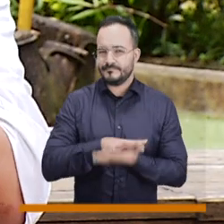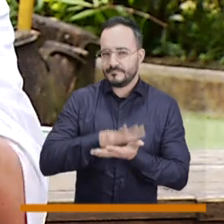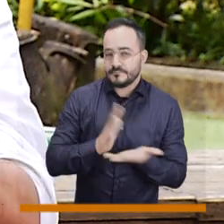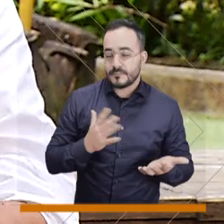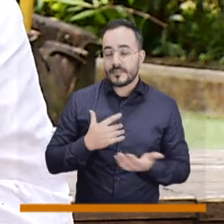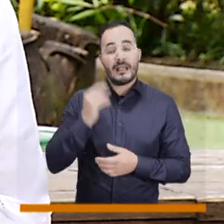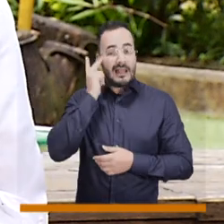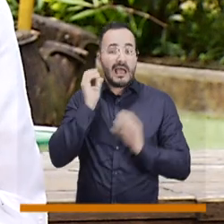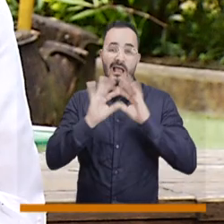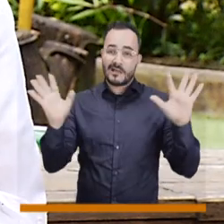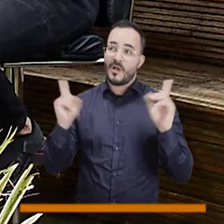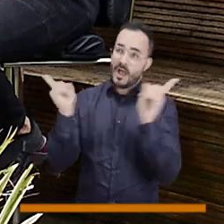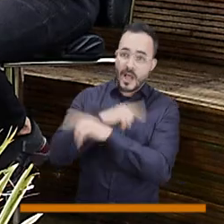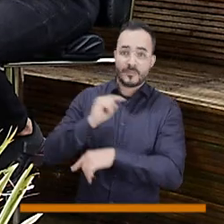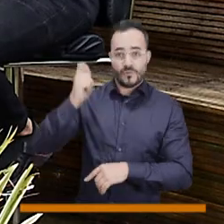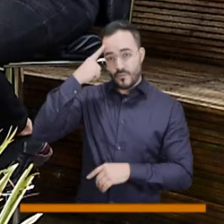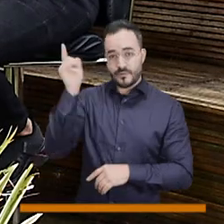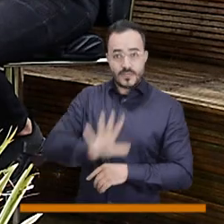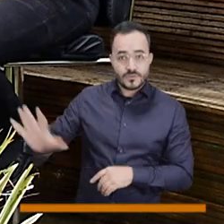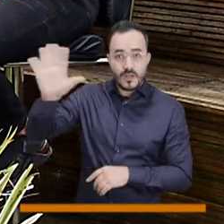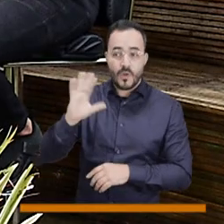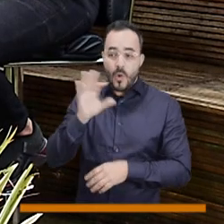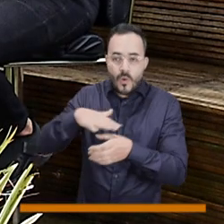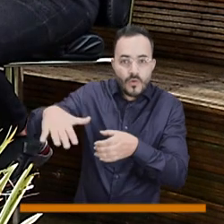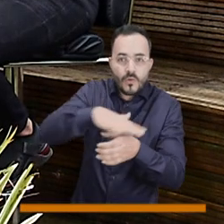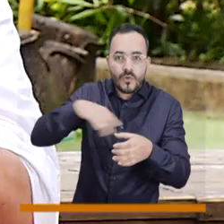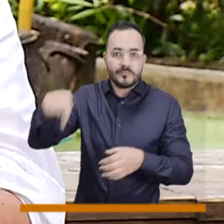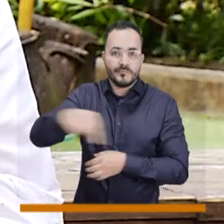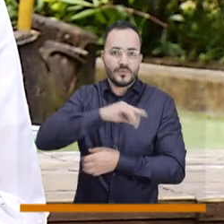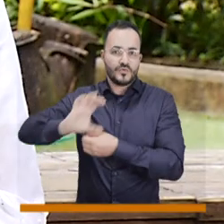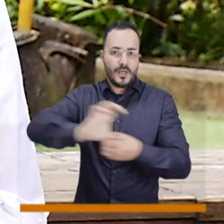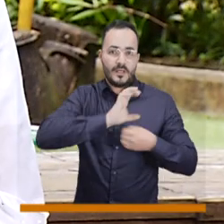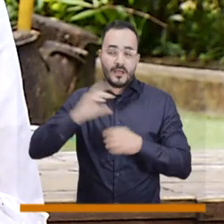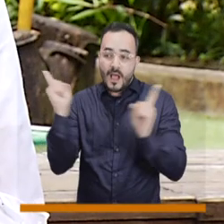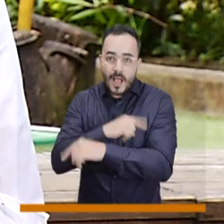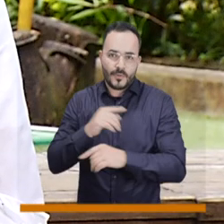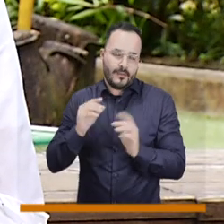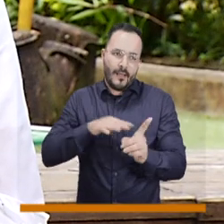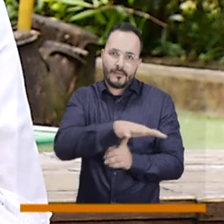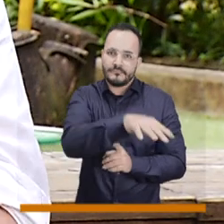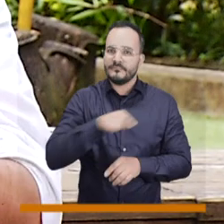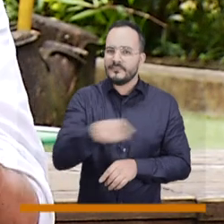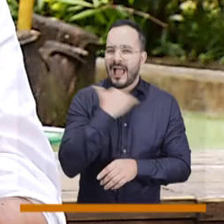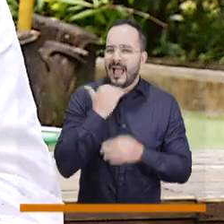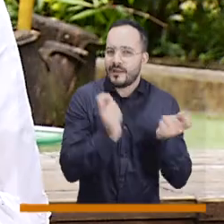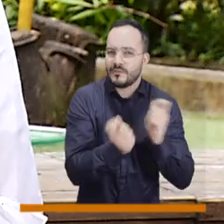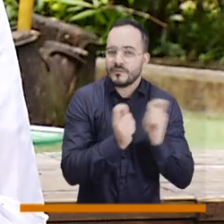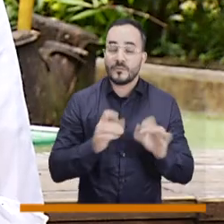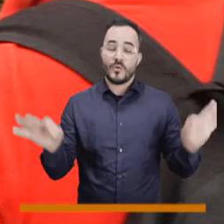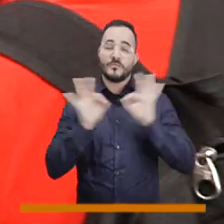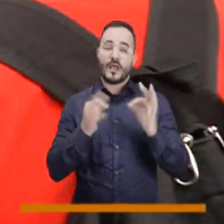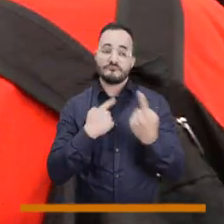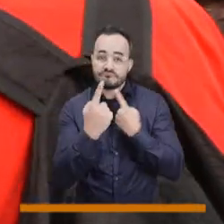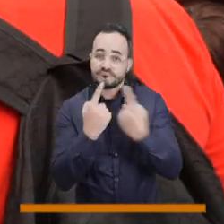llámense nacionales o departamentales o municipales, traen cambios y estos procesos se tienen que empezar a consensuar, obviamente entendiendo cuál es la realidad del